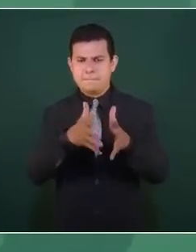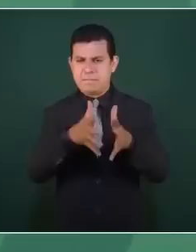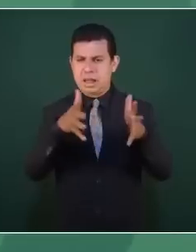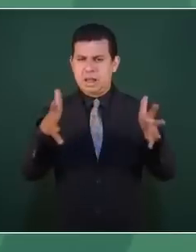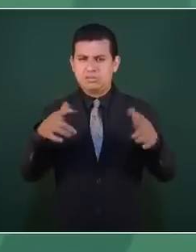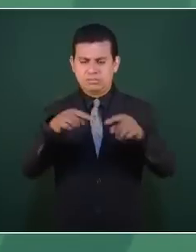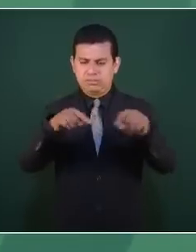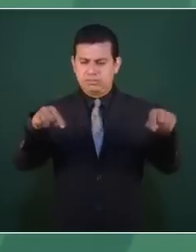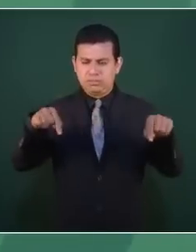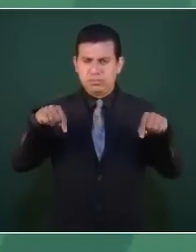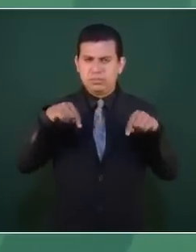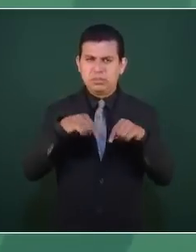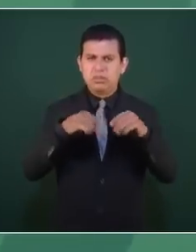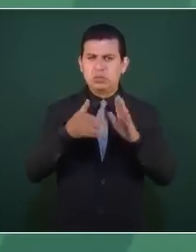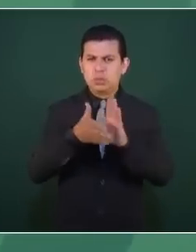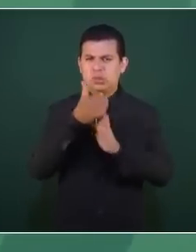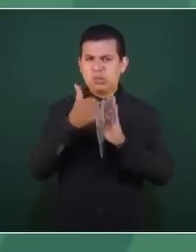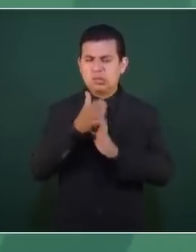que se están